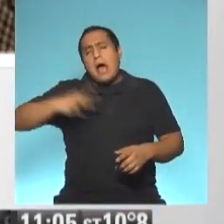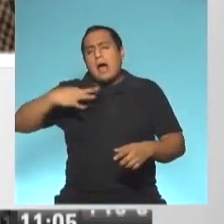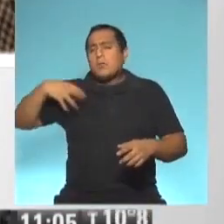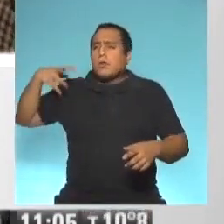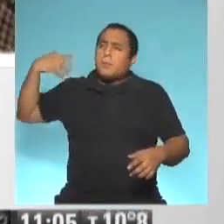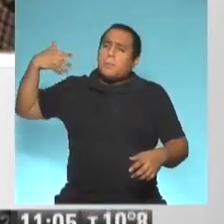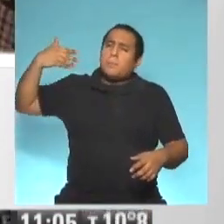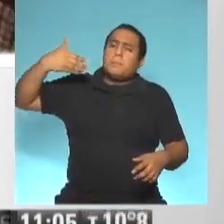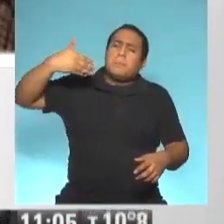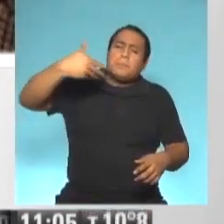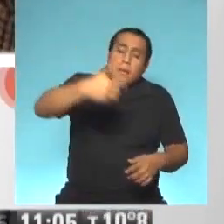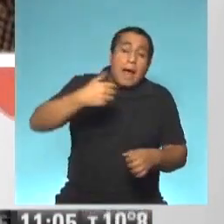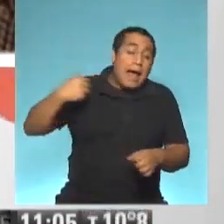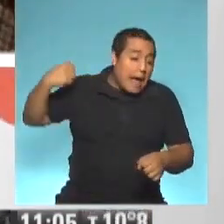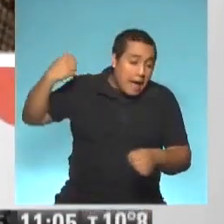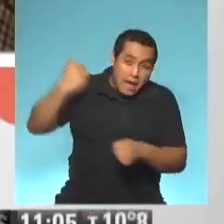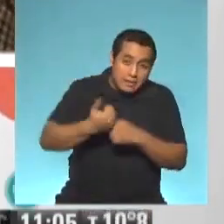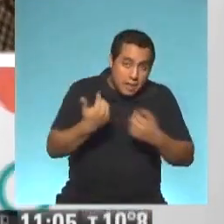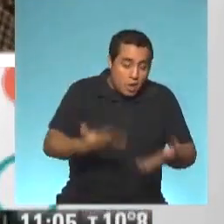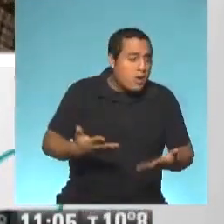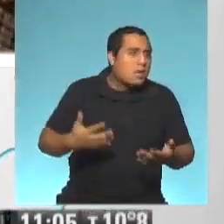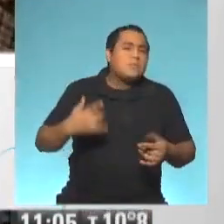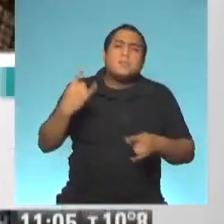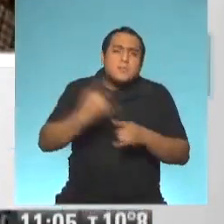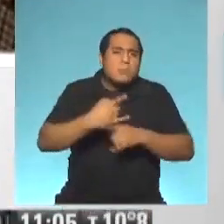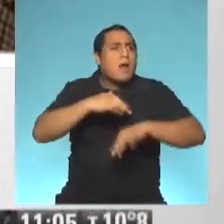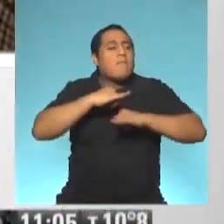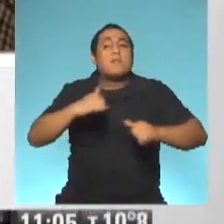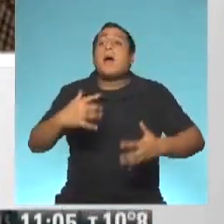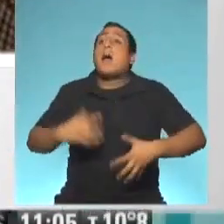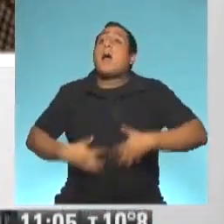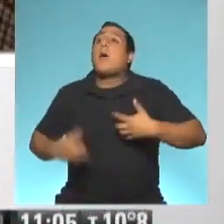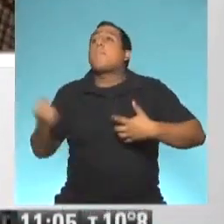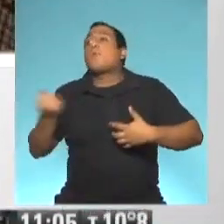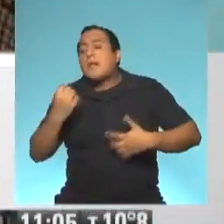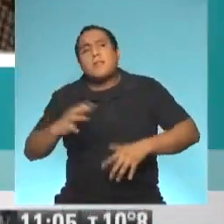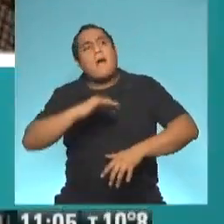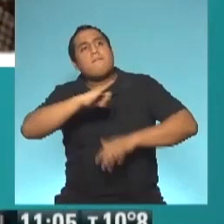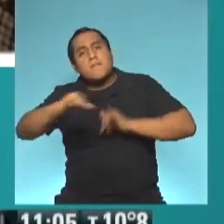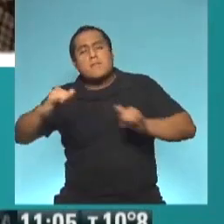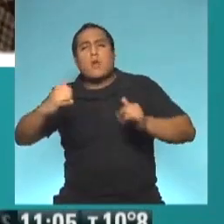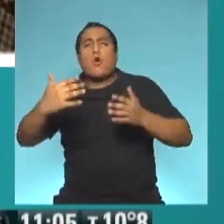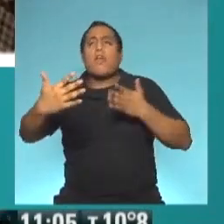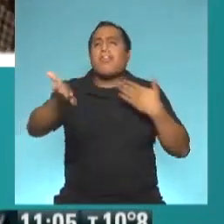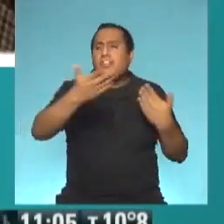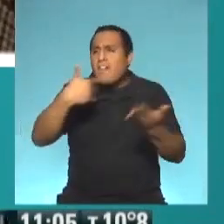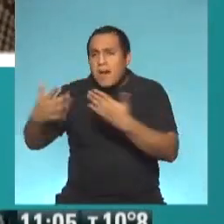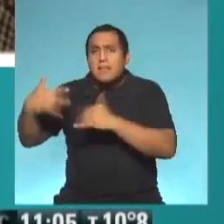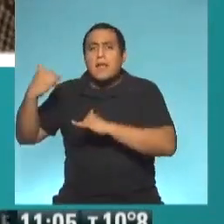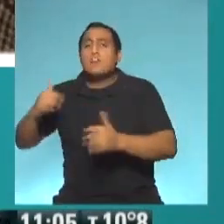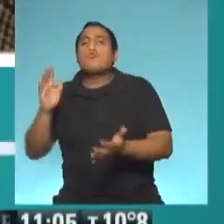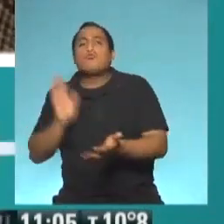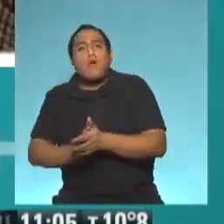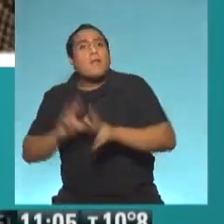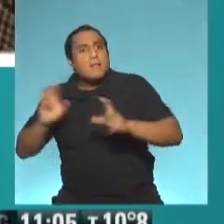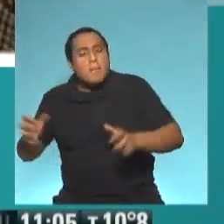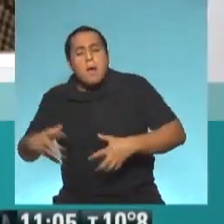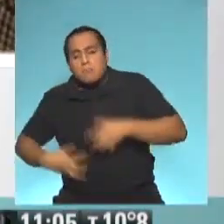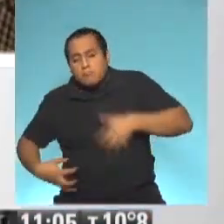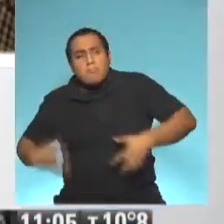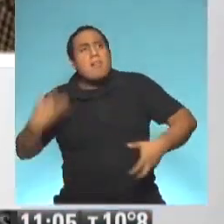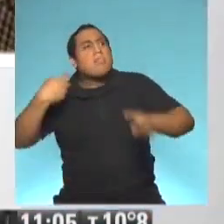estado siempre presente en los medios de comunicación, en los debates en diferentes ámbitos, y siempre